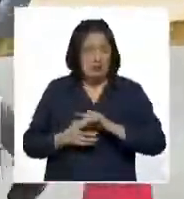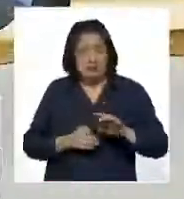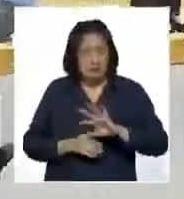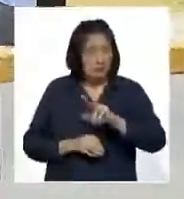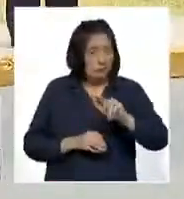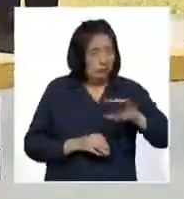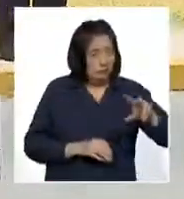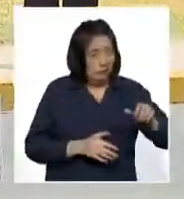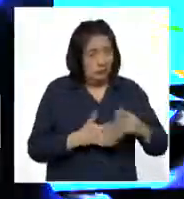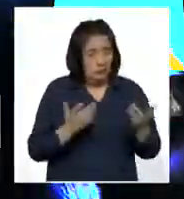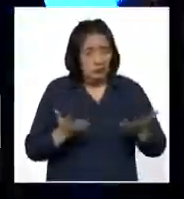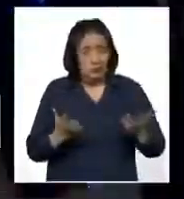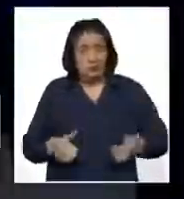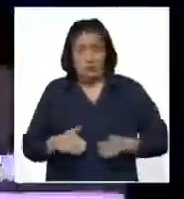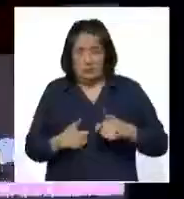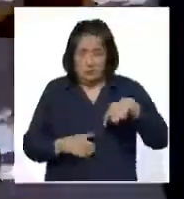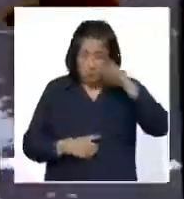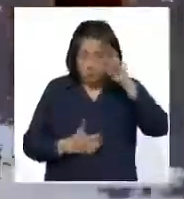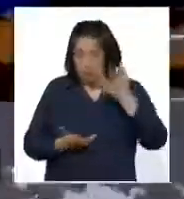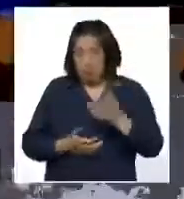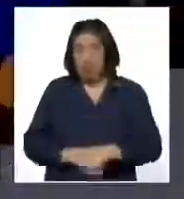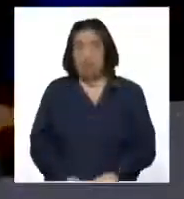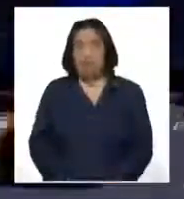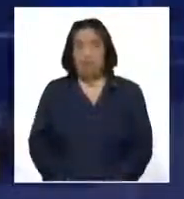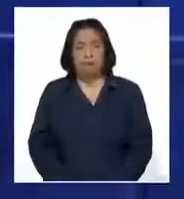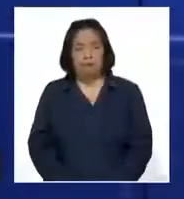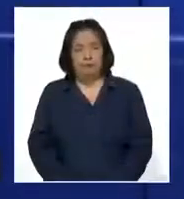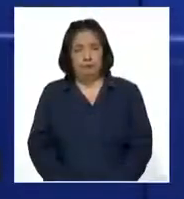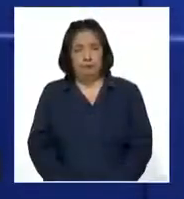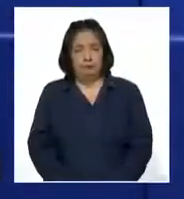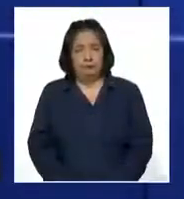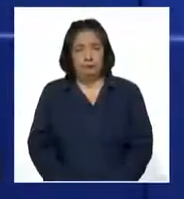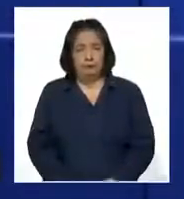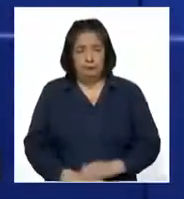criminalidad que vive el país. Continúa la